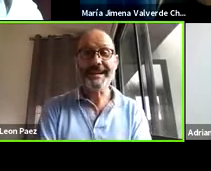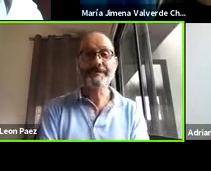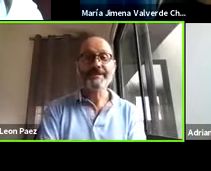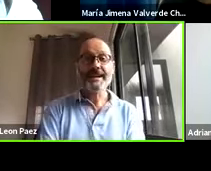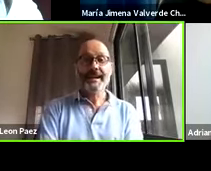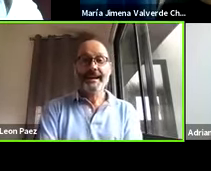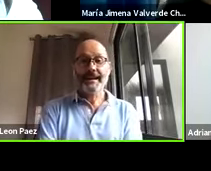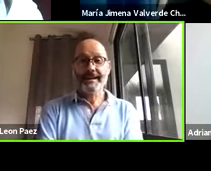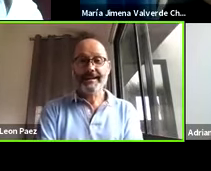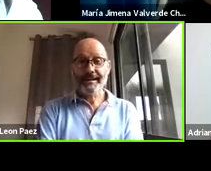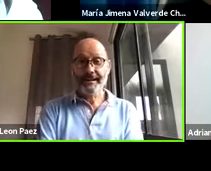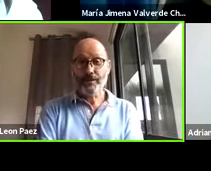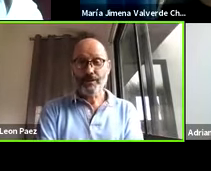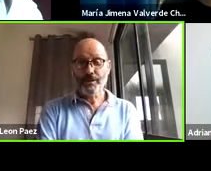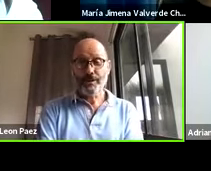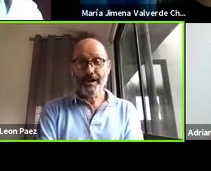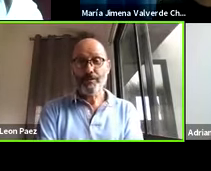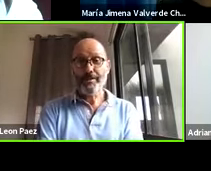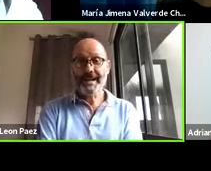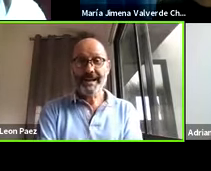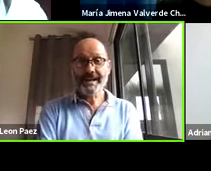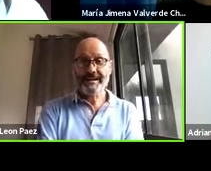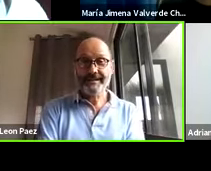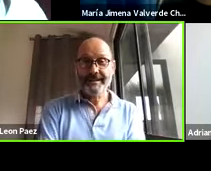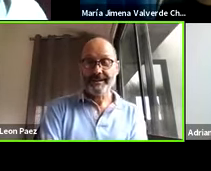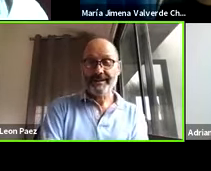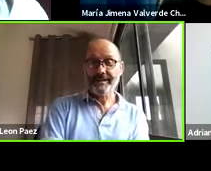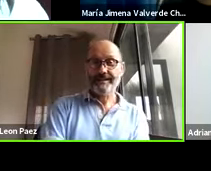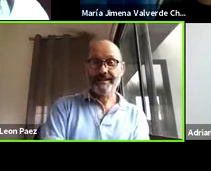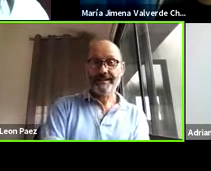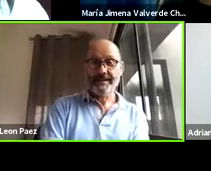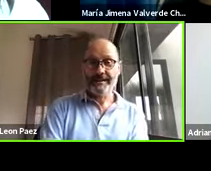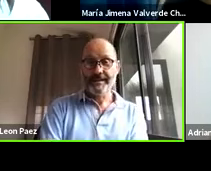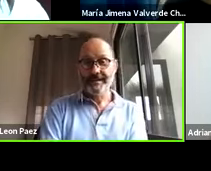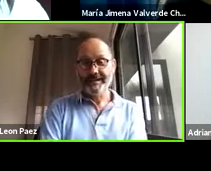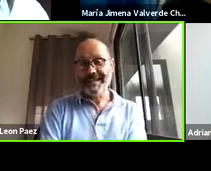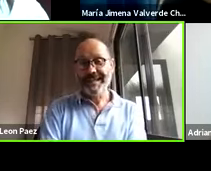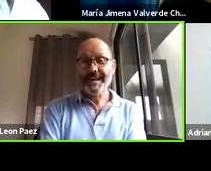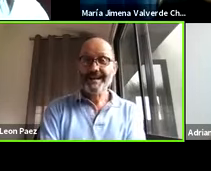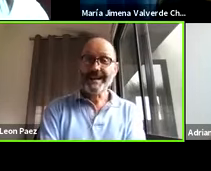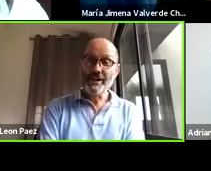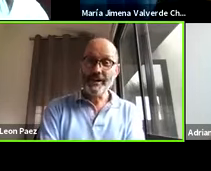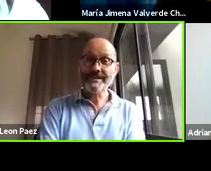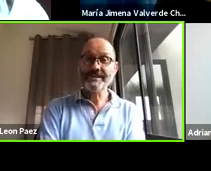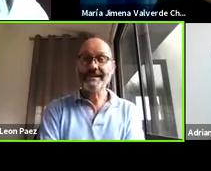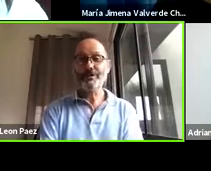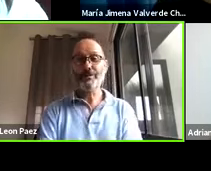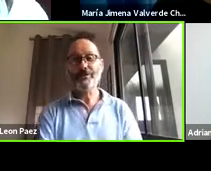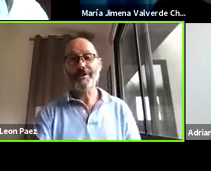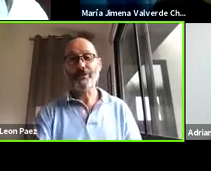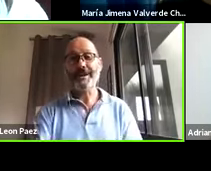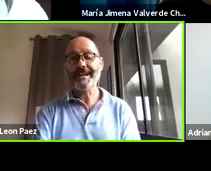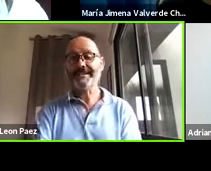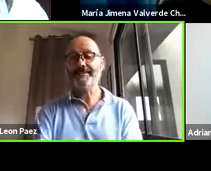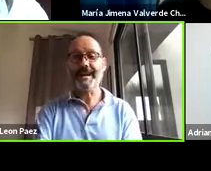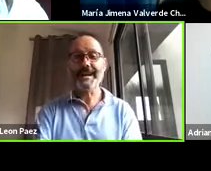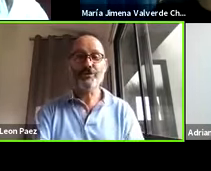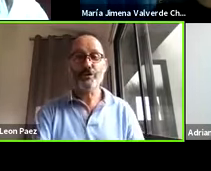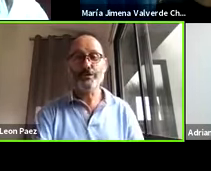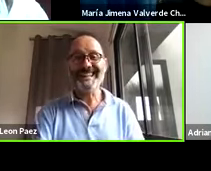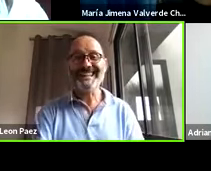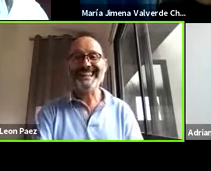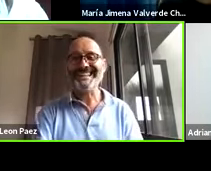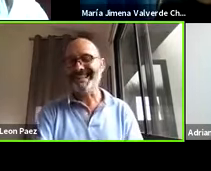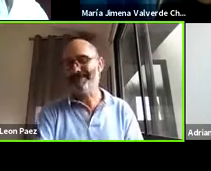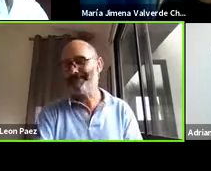de aisa que como dijo la compañera es del dirigida y el guión escrito por volando días en el